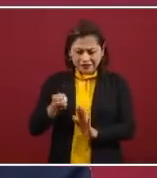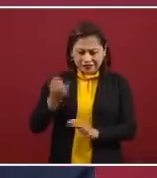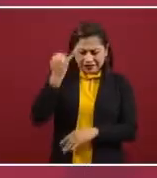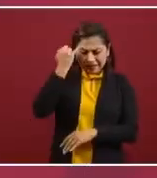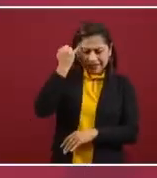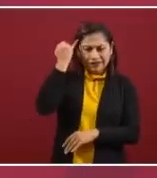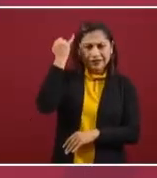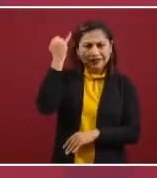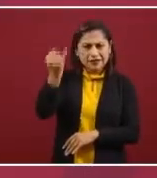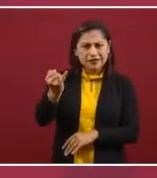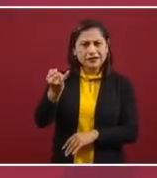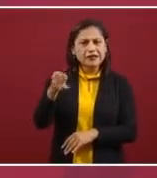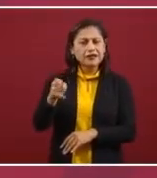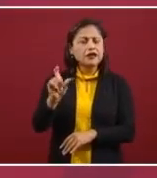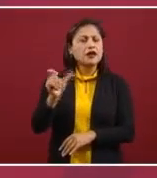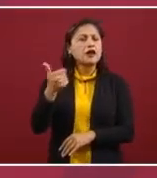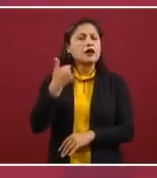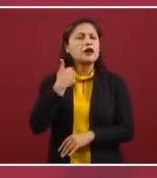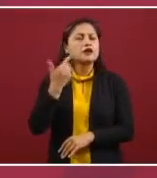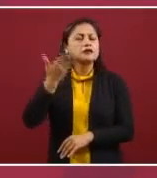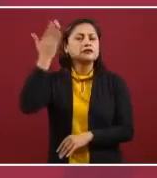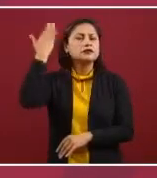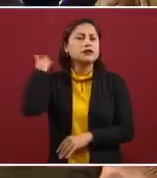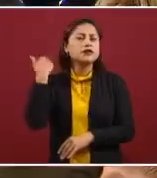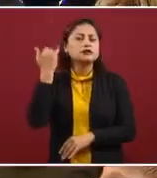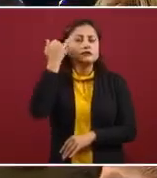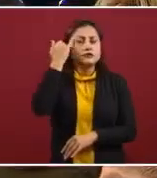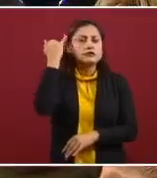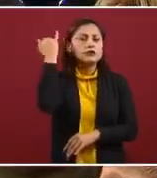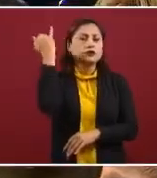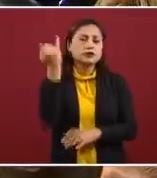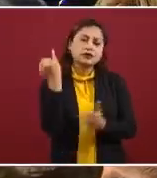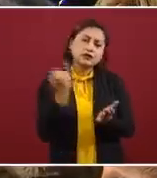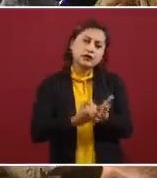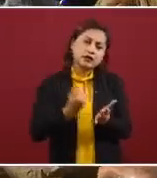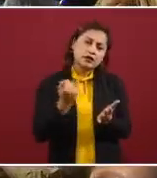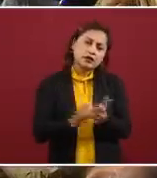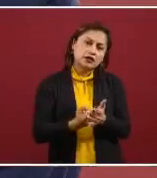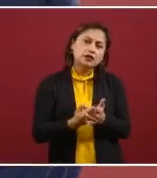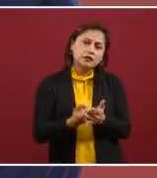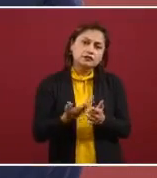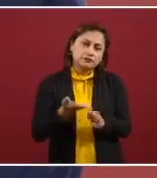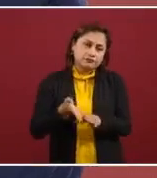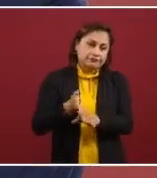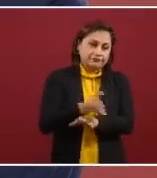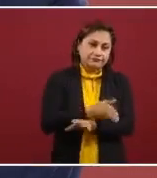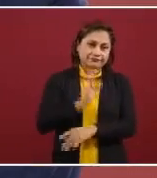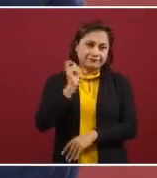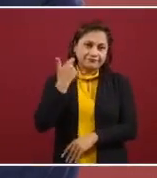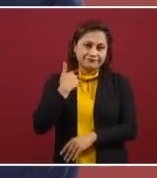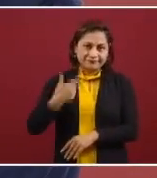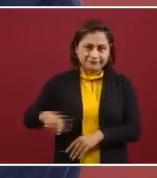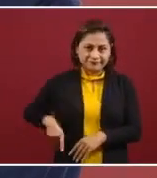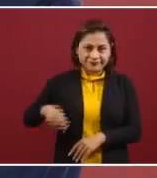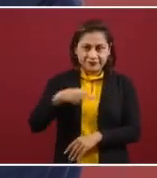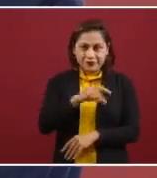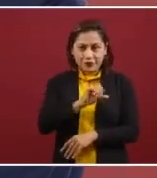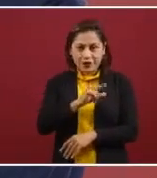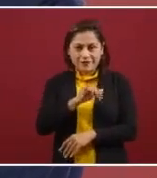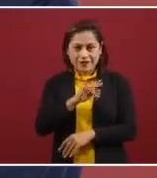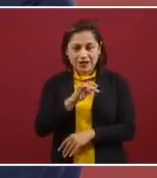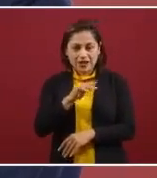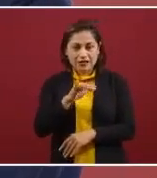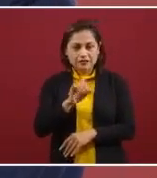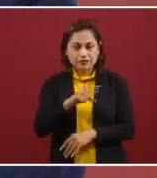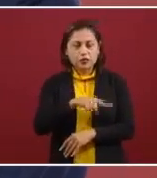política hacendaria en los tiempos del neoliberalismo. Llegaba la propuesta al